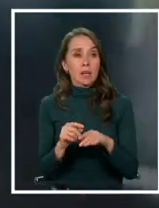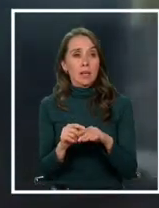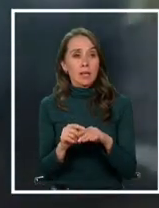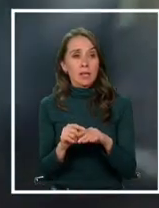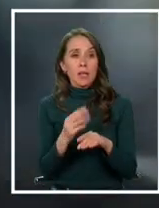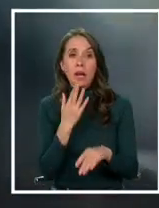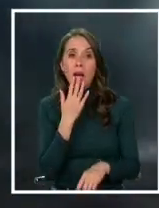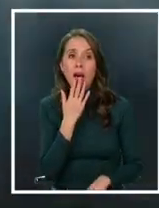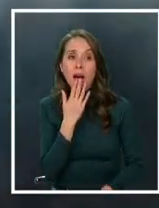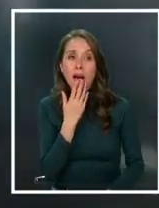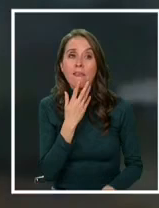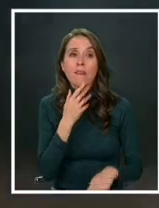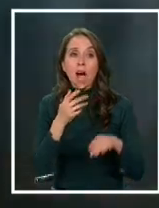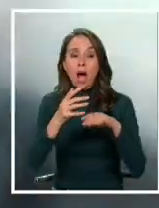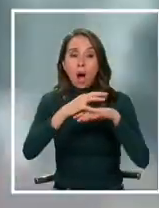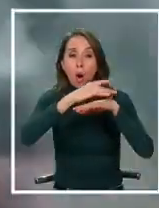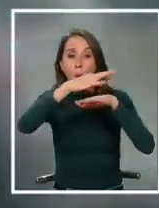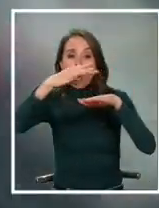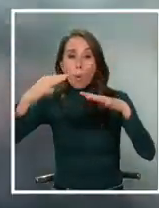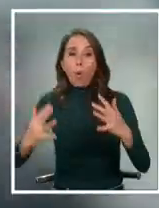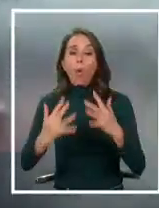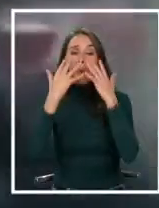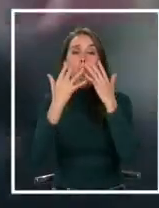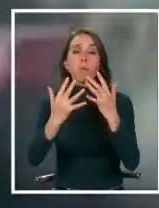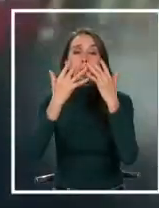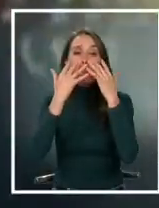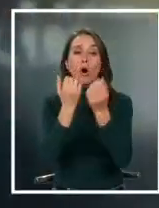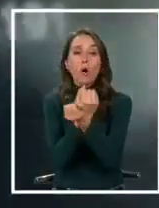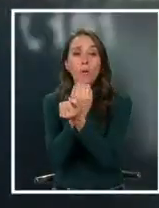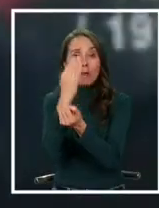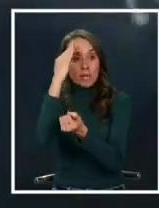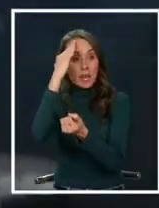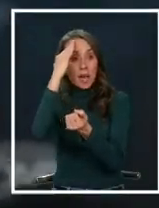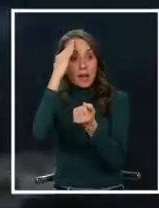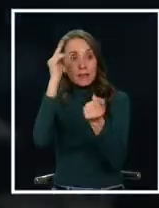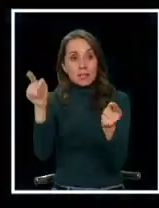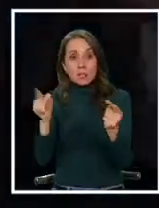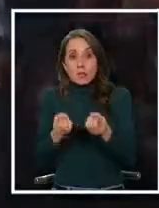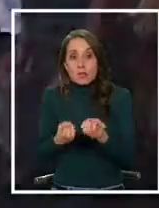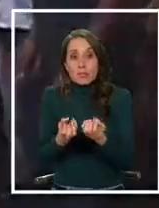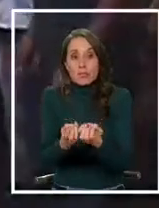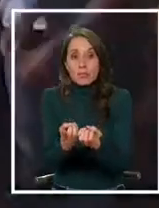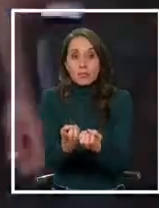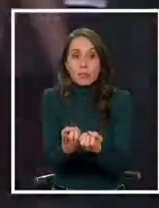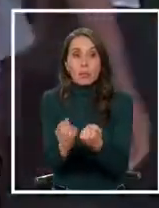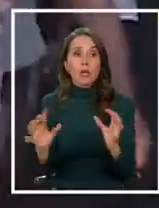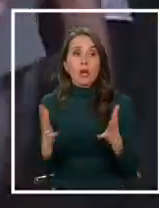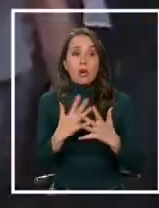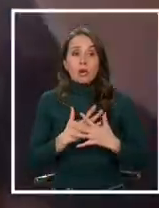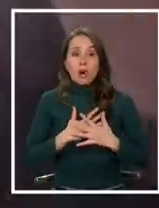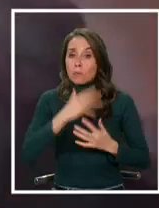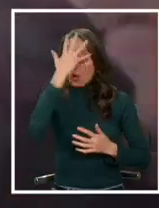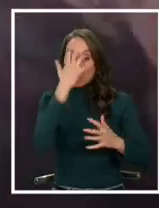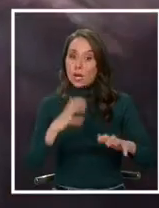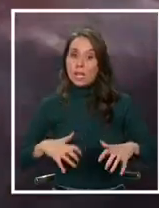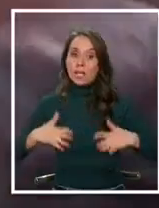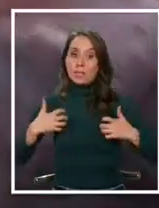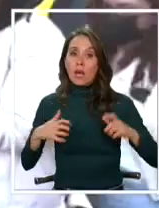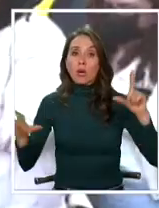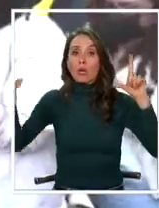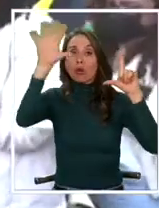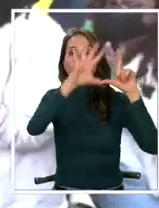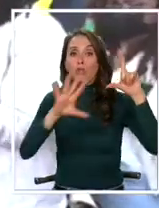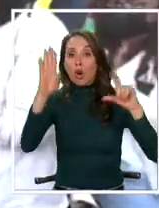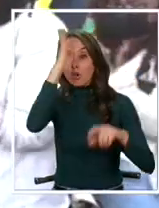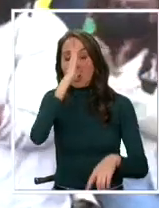mire lleno de humo y asfixiado por las fuerzas policiales conmoción e indignación se vive en todo